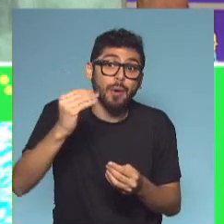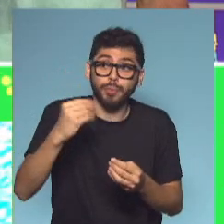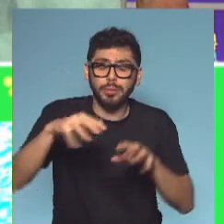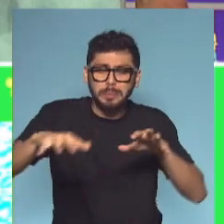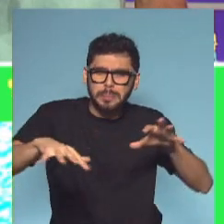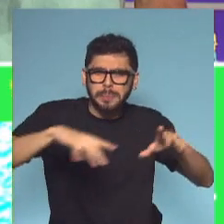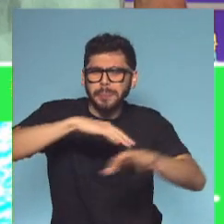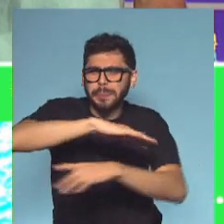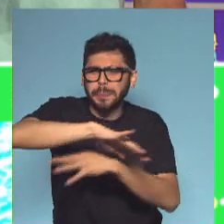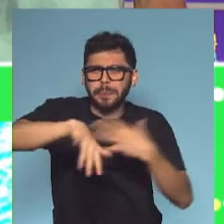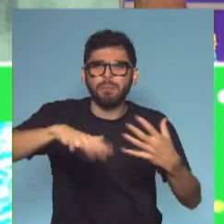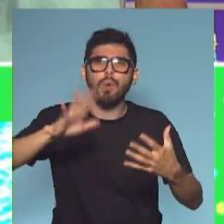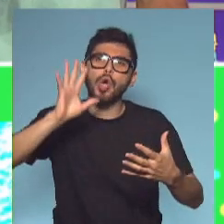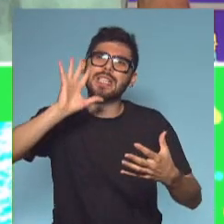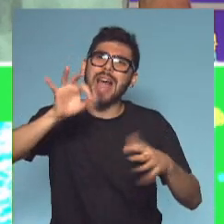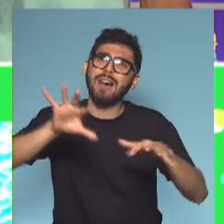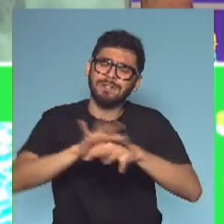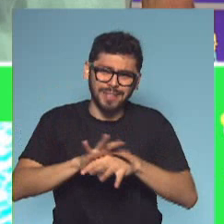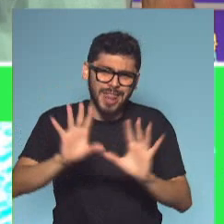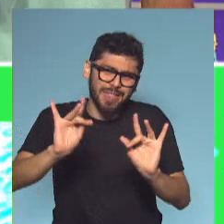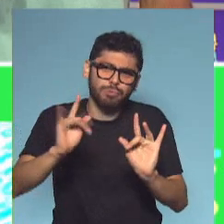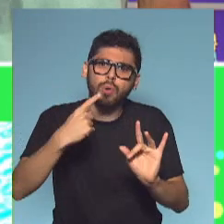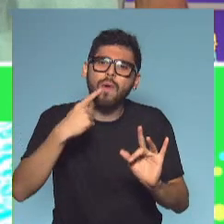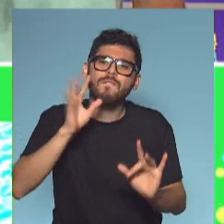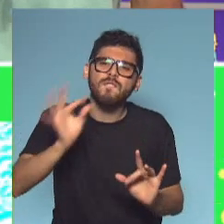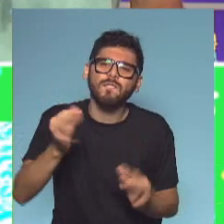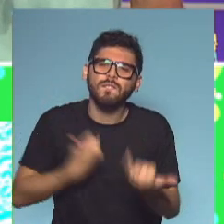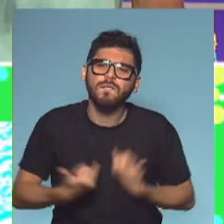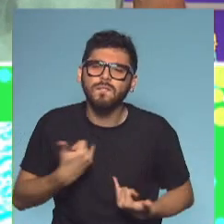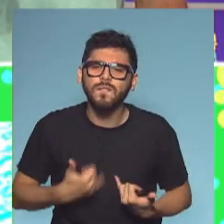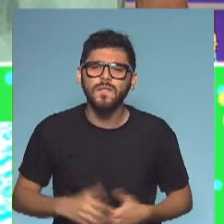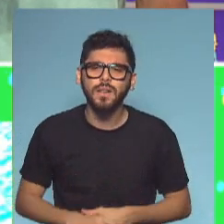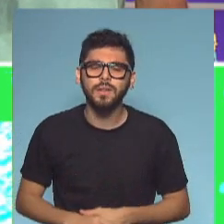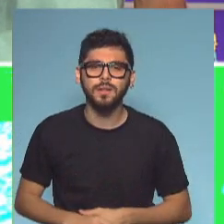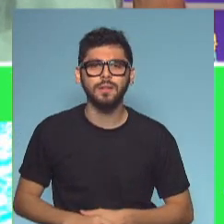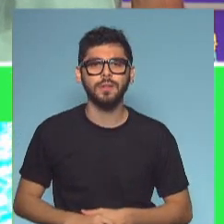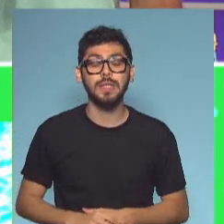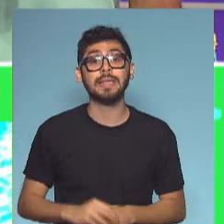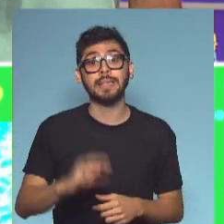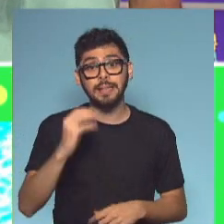difícil también todavía tener mucha información. Sí, pues digamos que